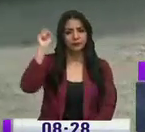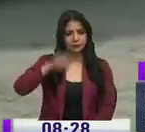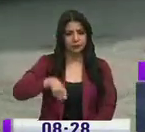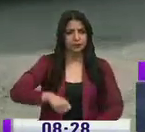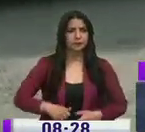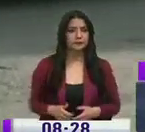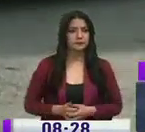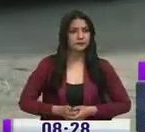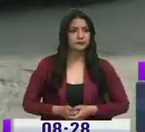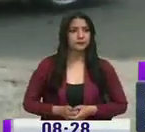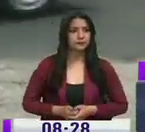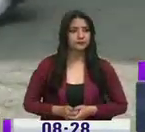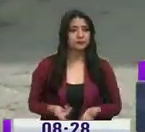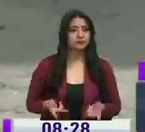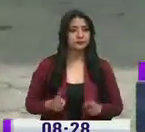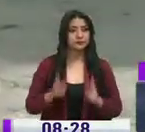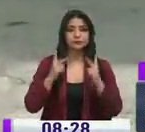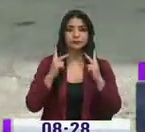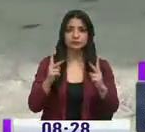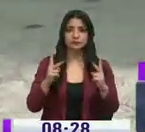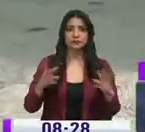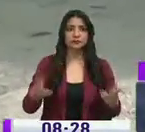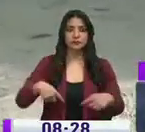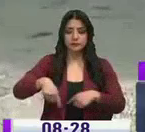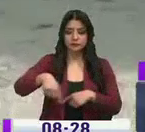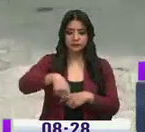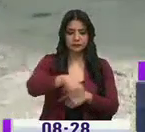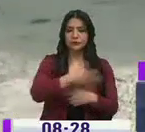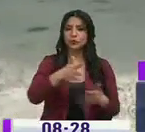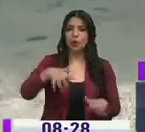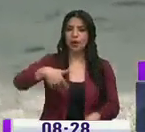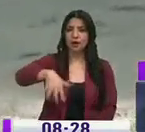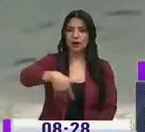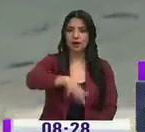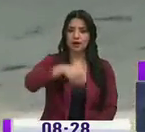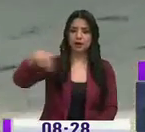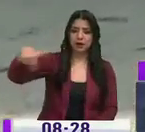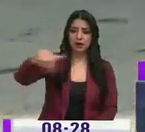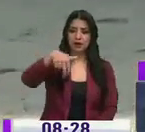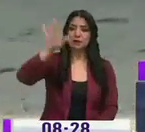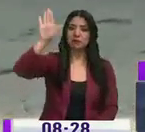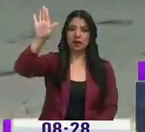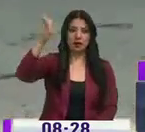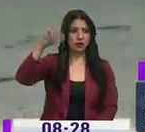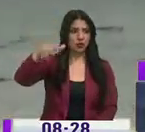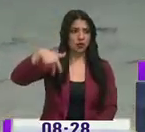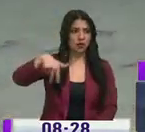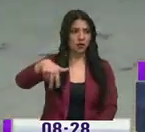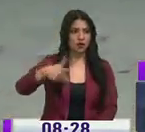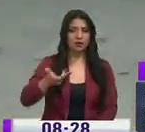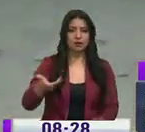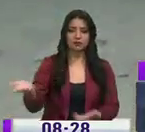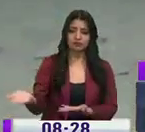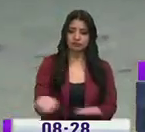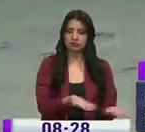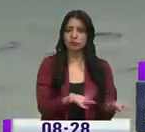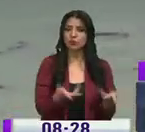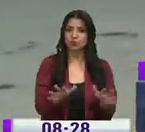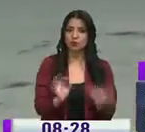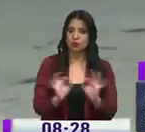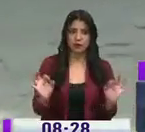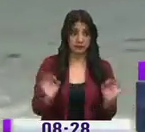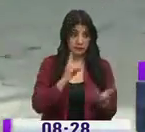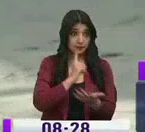de eso, veo que es nula la señalización, es decir, los pares tampoco existen, los pasos cebras, realmente es